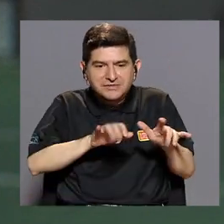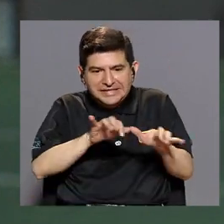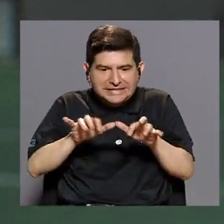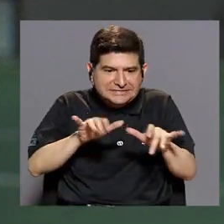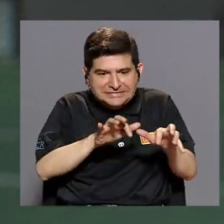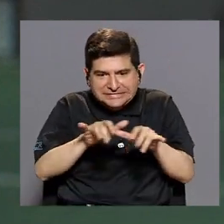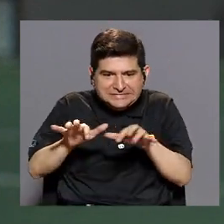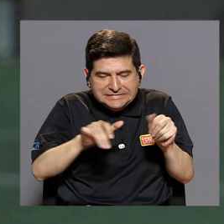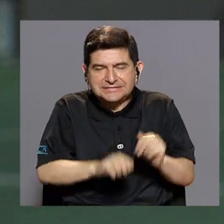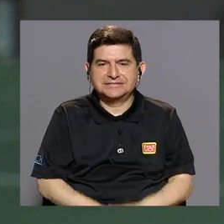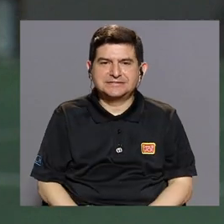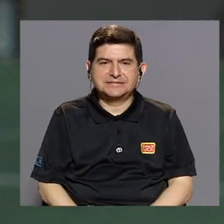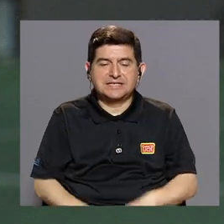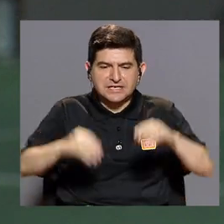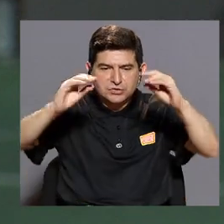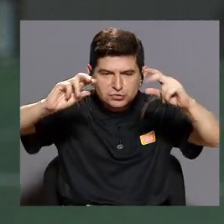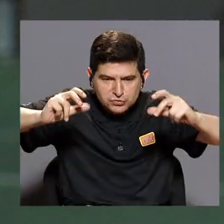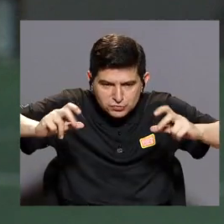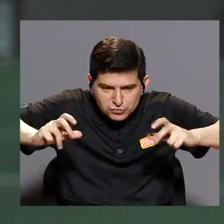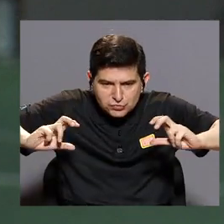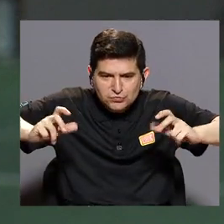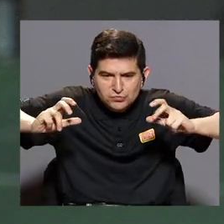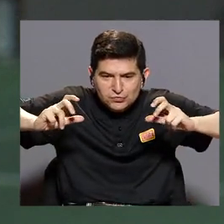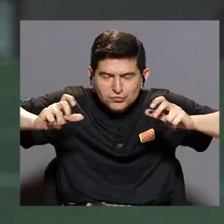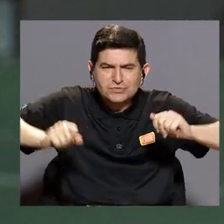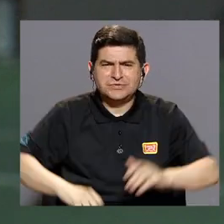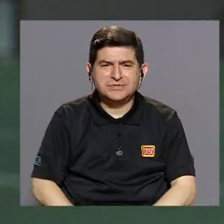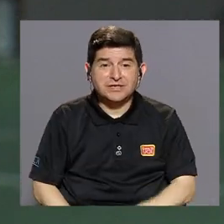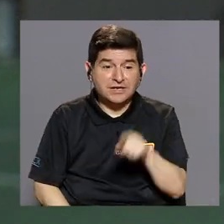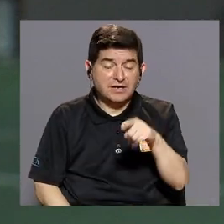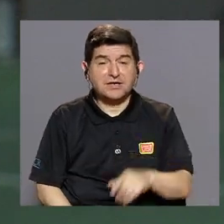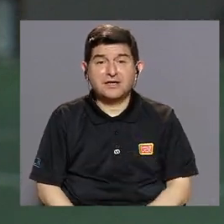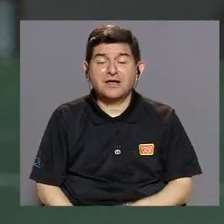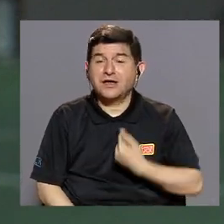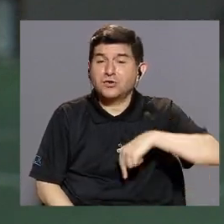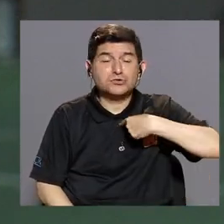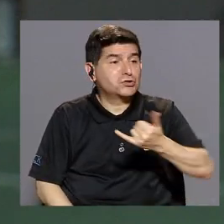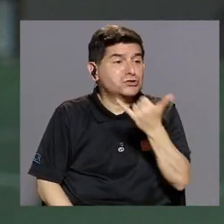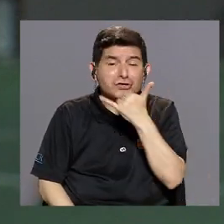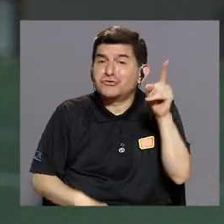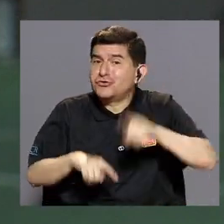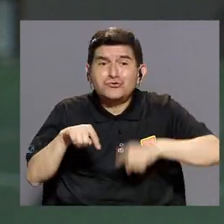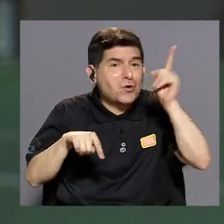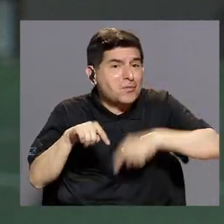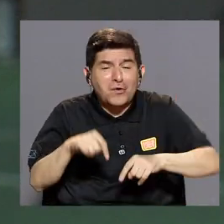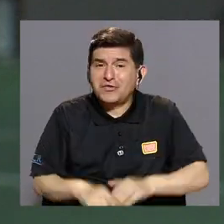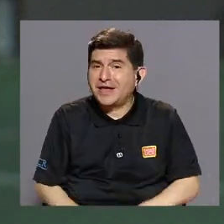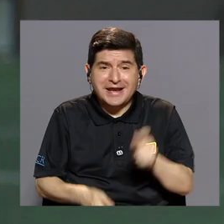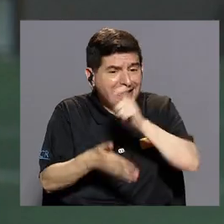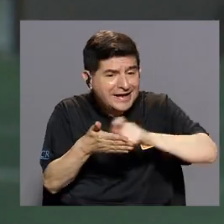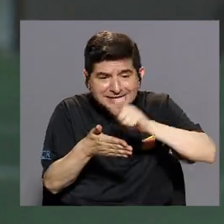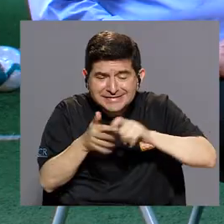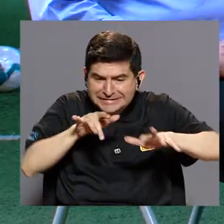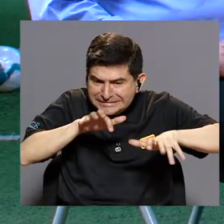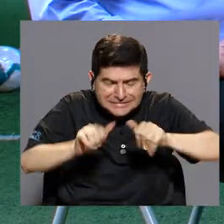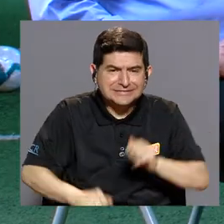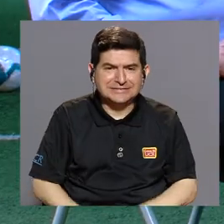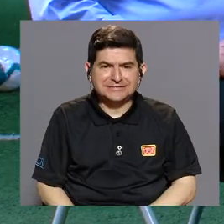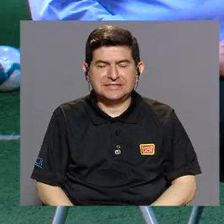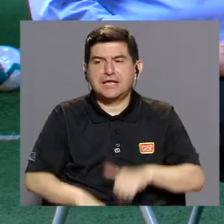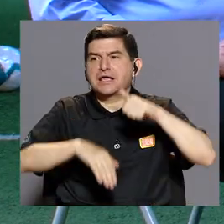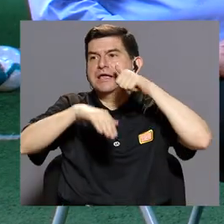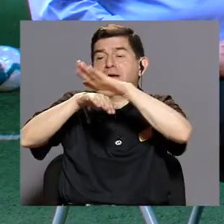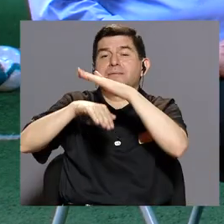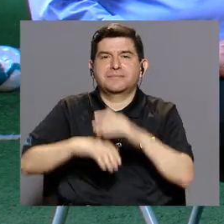máquina de escribir, y metíamos las boletillas, y las boletas costaban plata, o sea, no nos podíamos equivocar con la condenada letra, ¿verdad? Y ir a